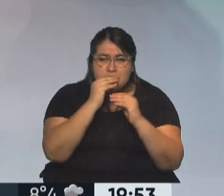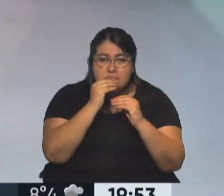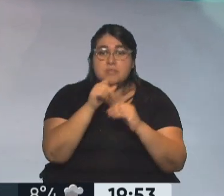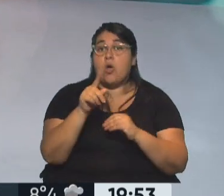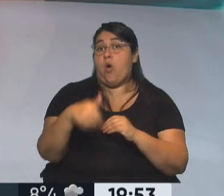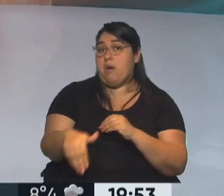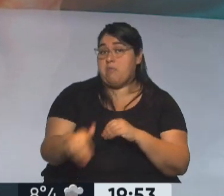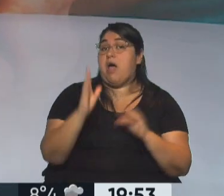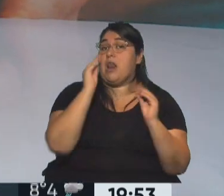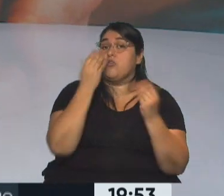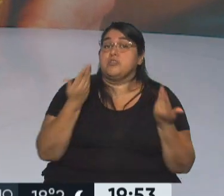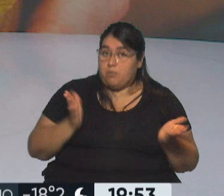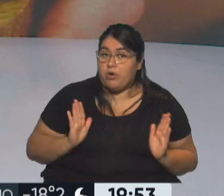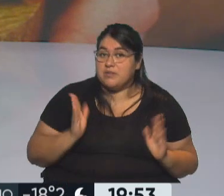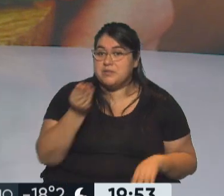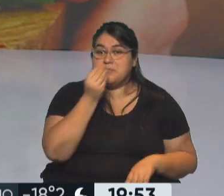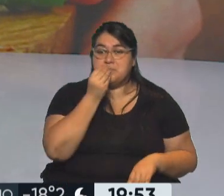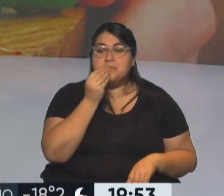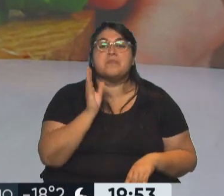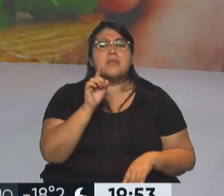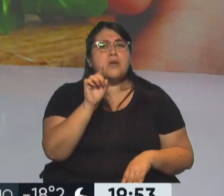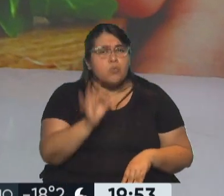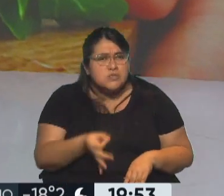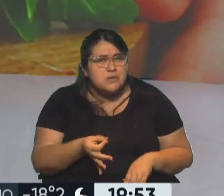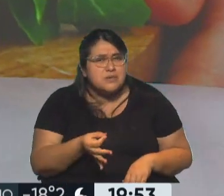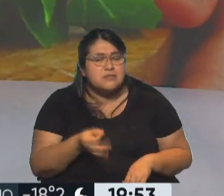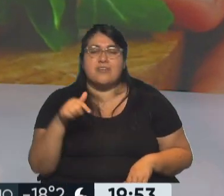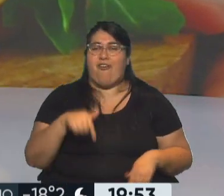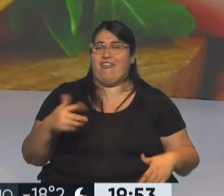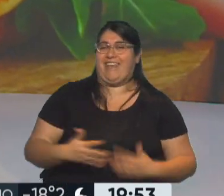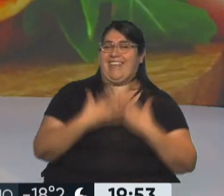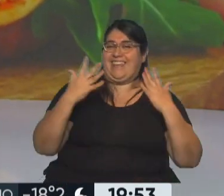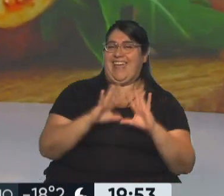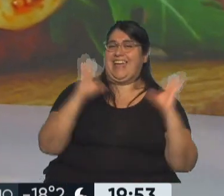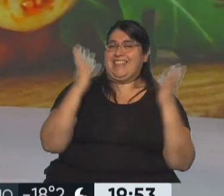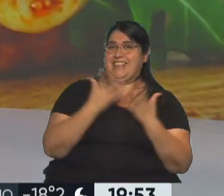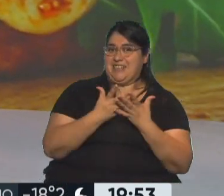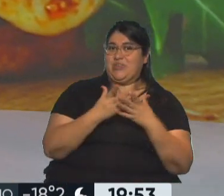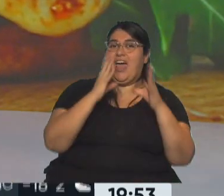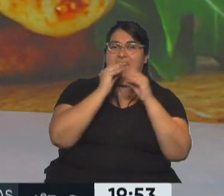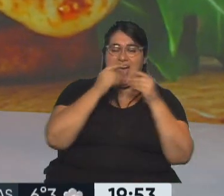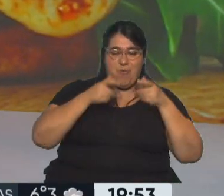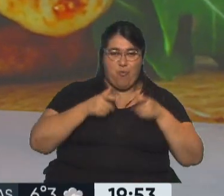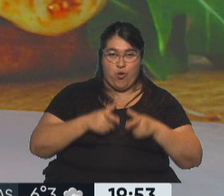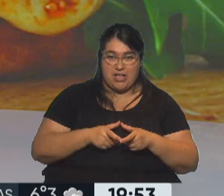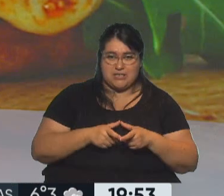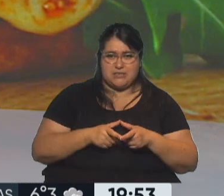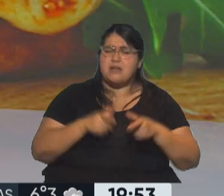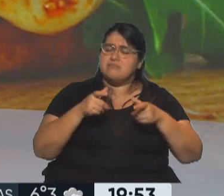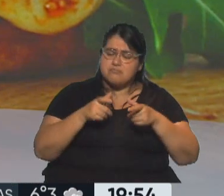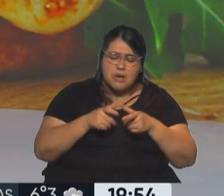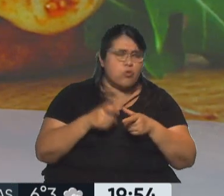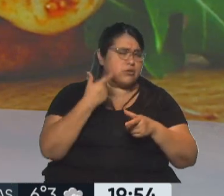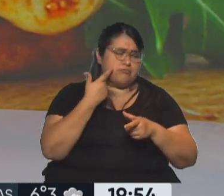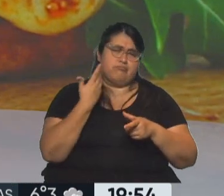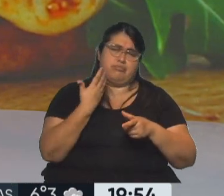un ratito, a la noche, por supuesto. Por si no sabían, hoy es el Día Internacional de la Hamburguesa, este plato